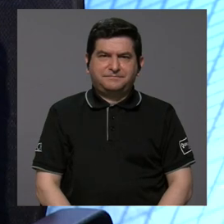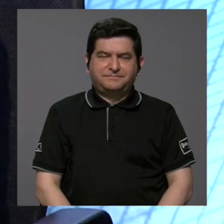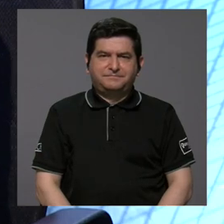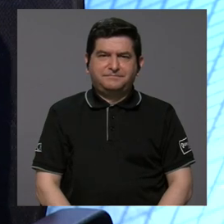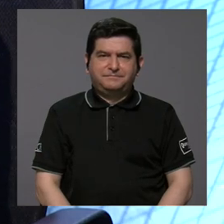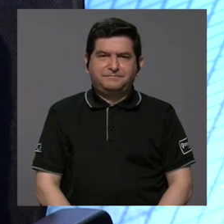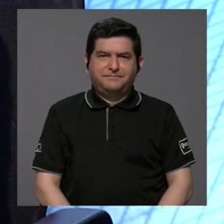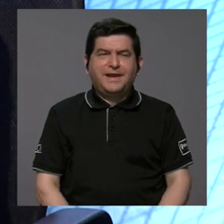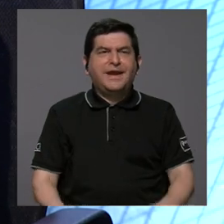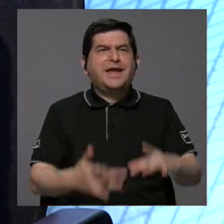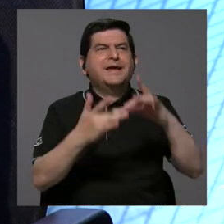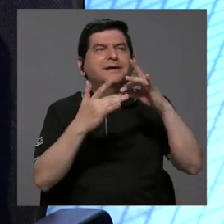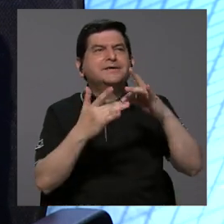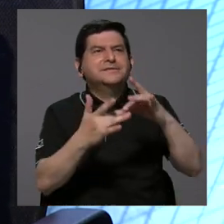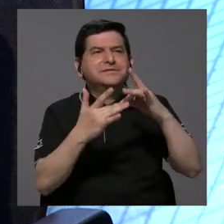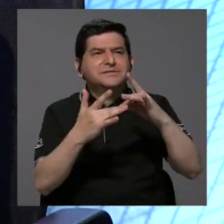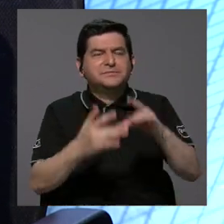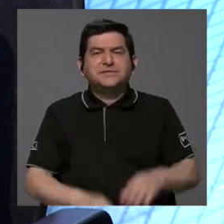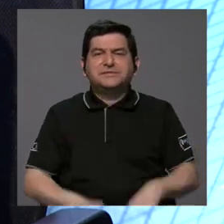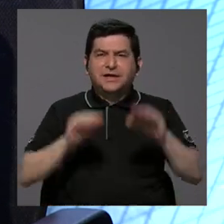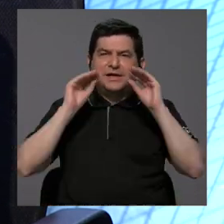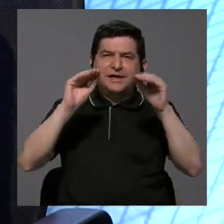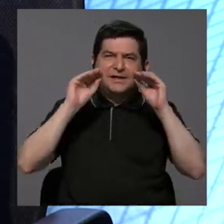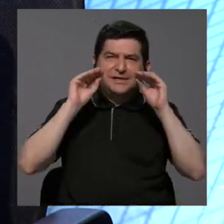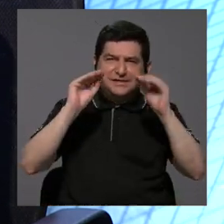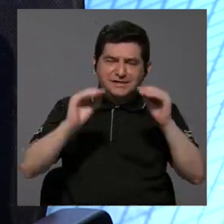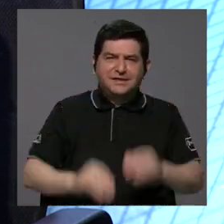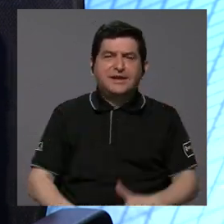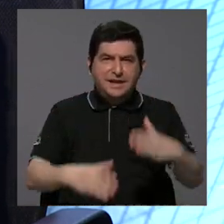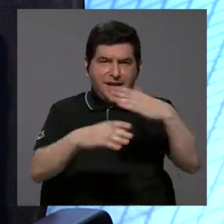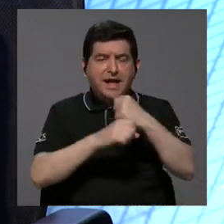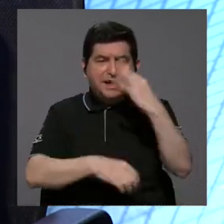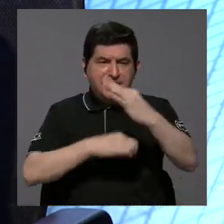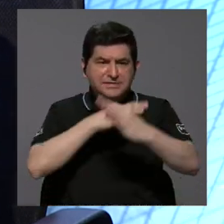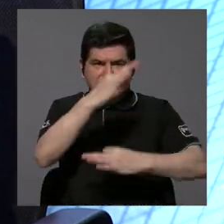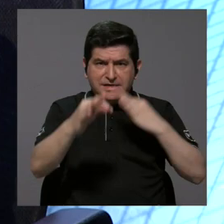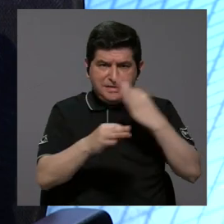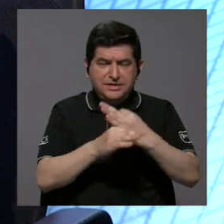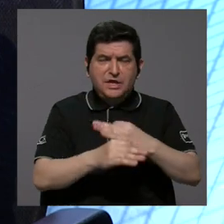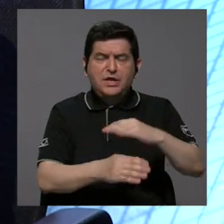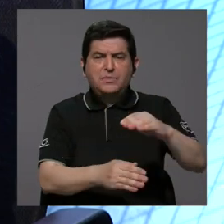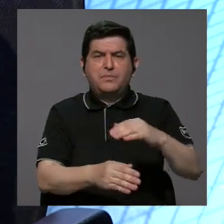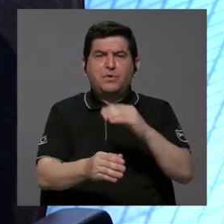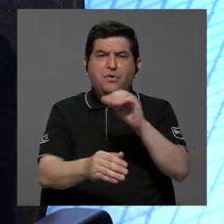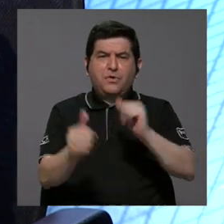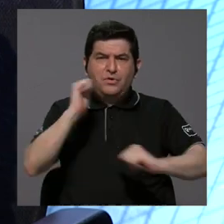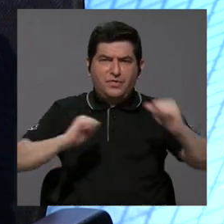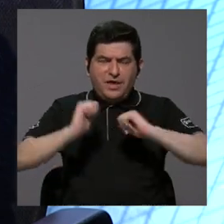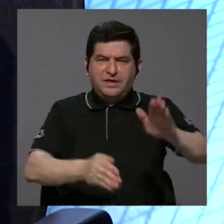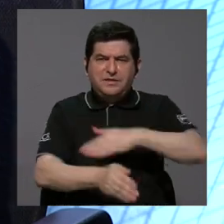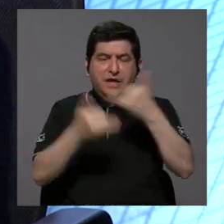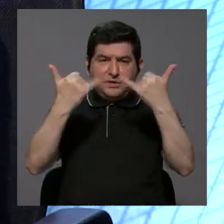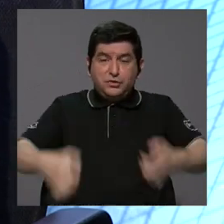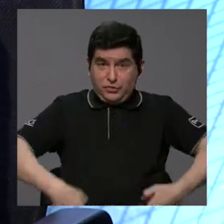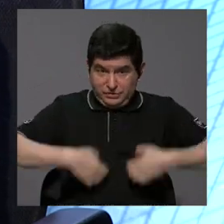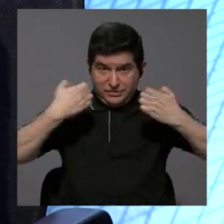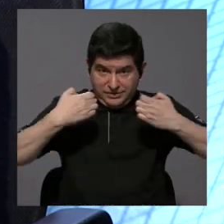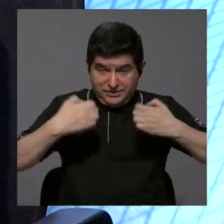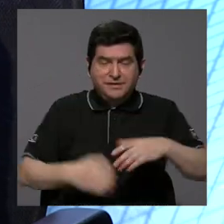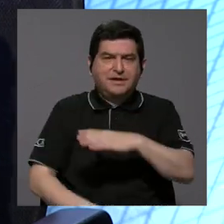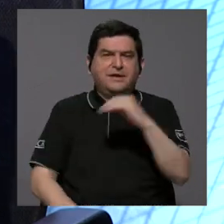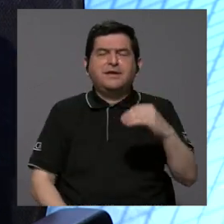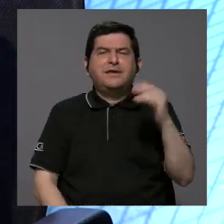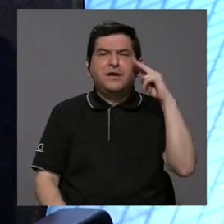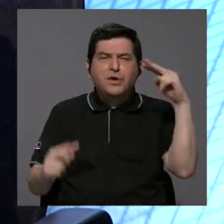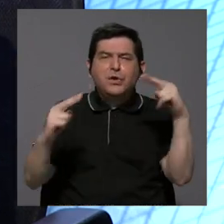sobre todo a nivel académico educativo a realizar este tipo de musicales ya existentes y se empieza a